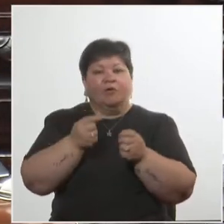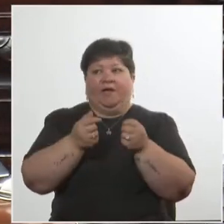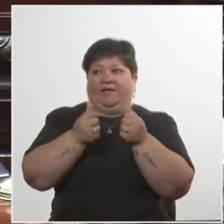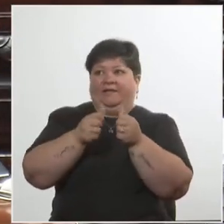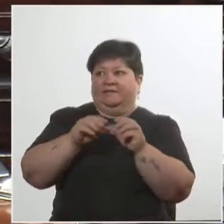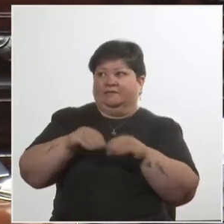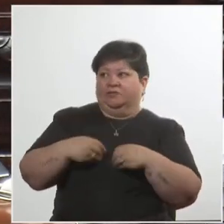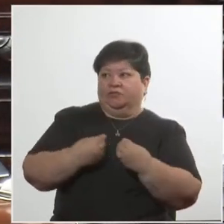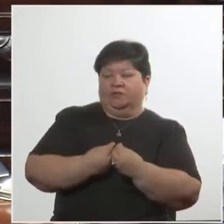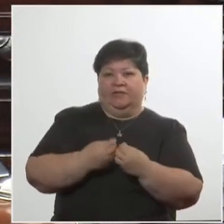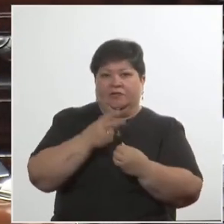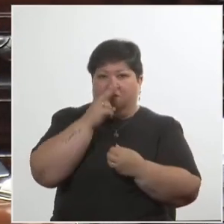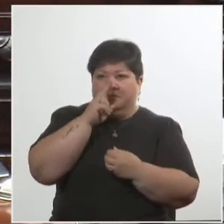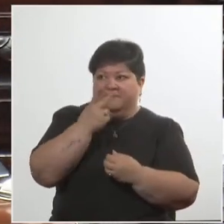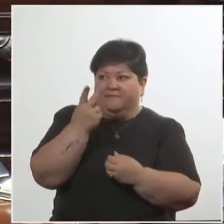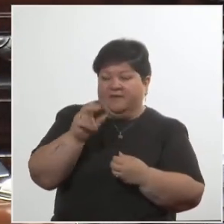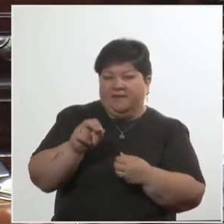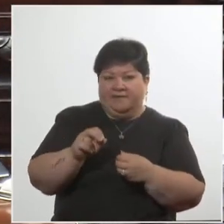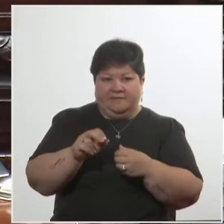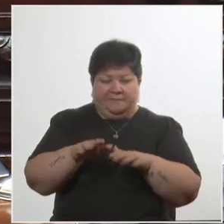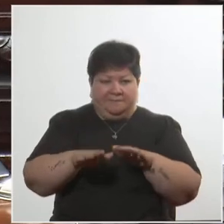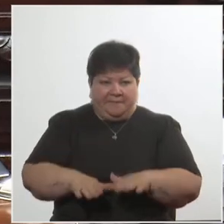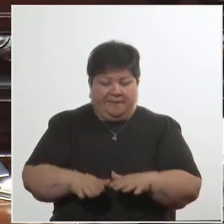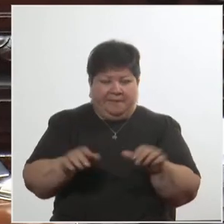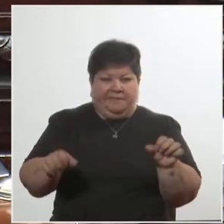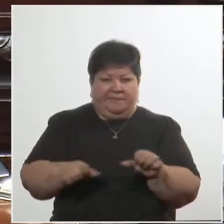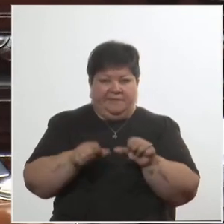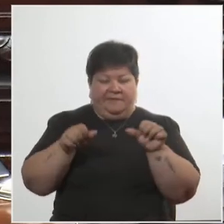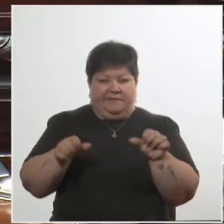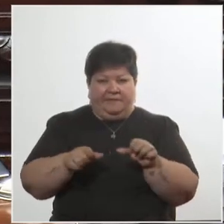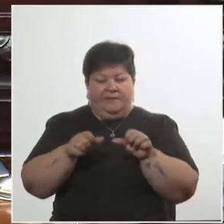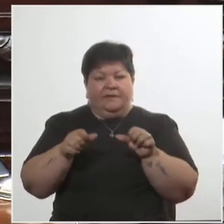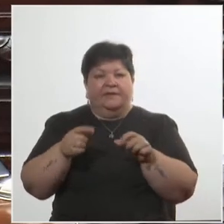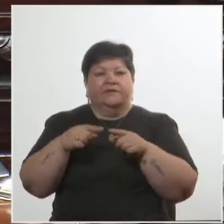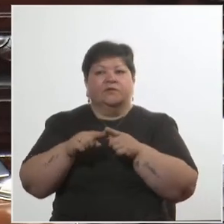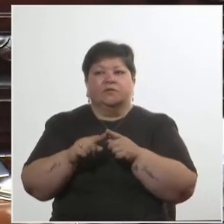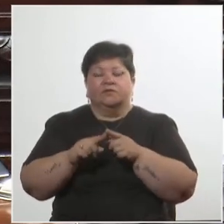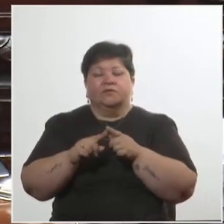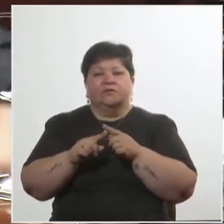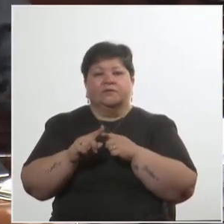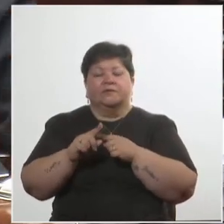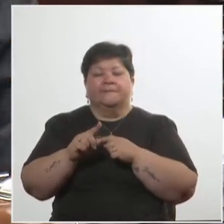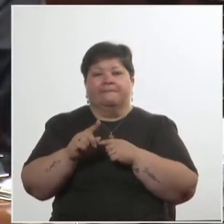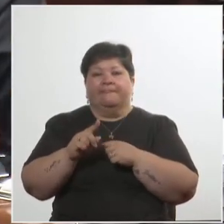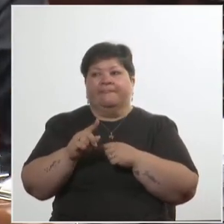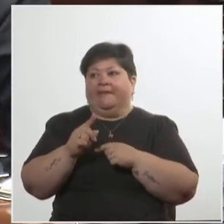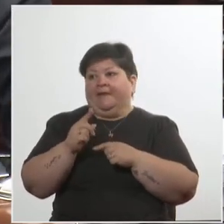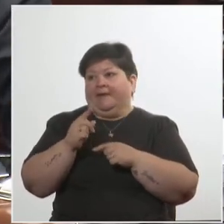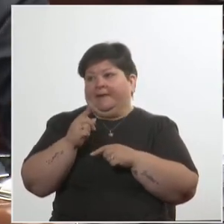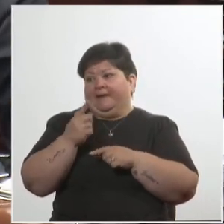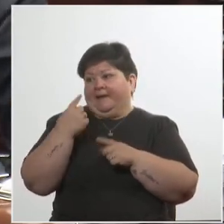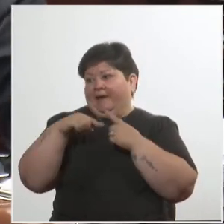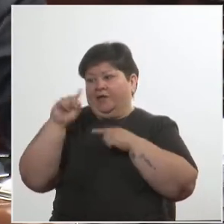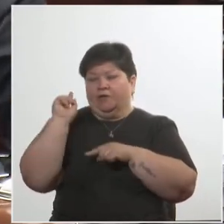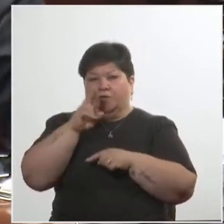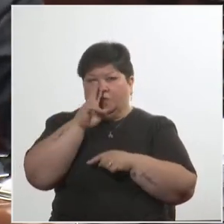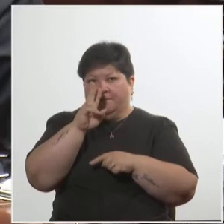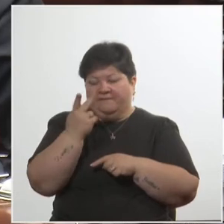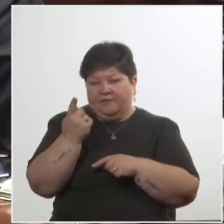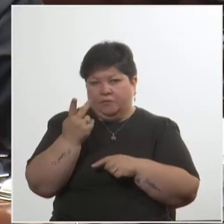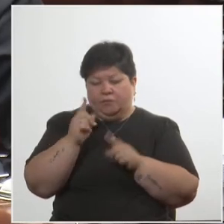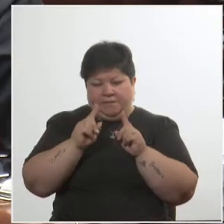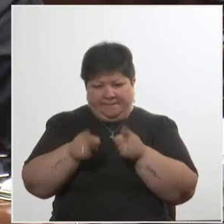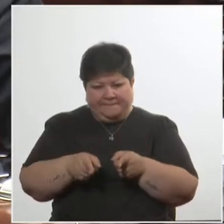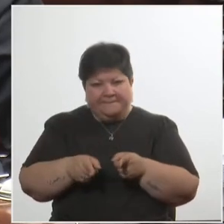actividades durante el año 2020 y también parcialmente en el pasado año lo que ha llevado